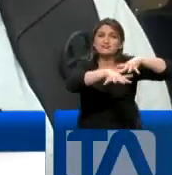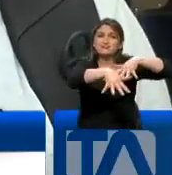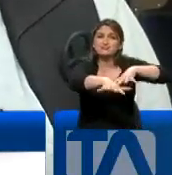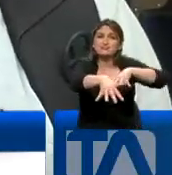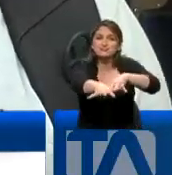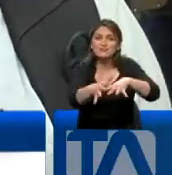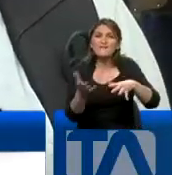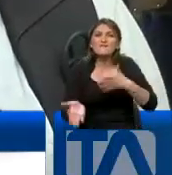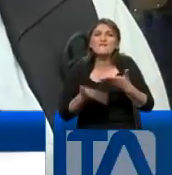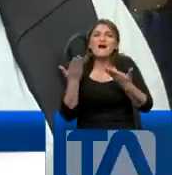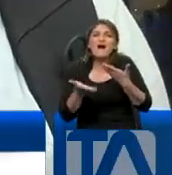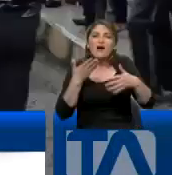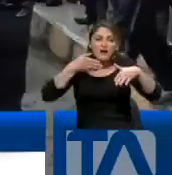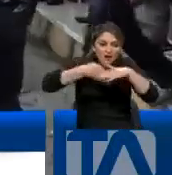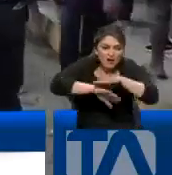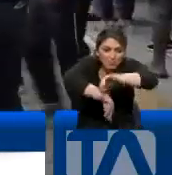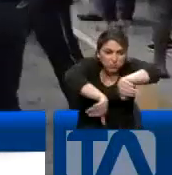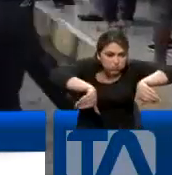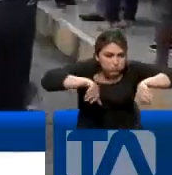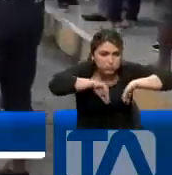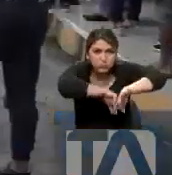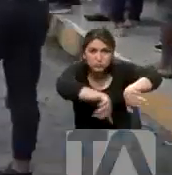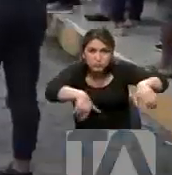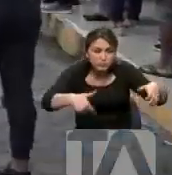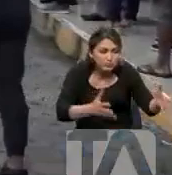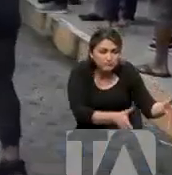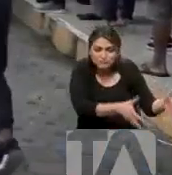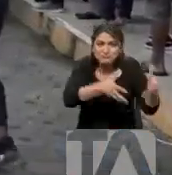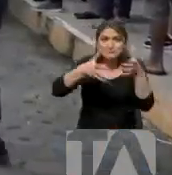esa oportunidad de sacar